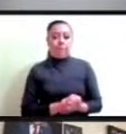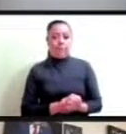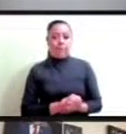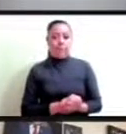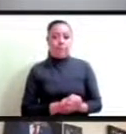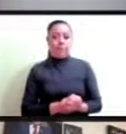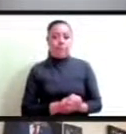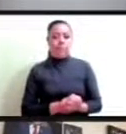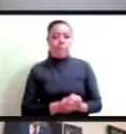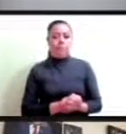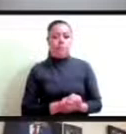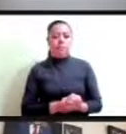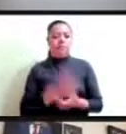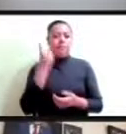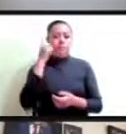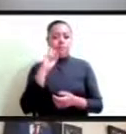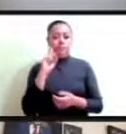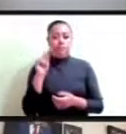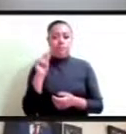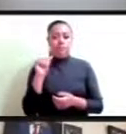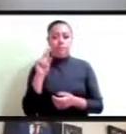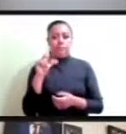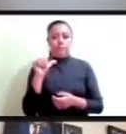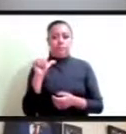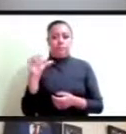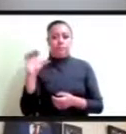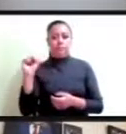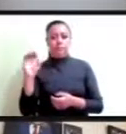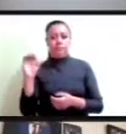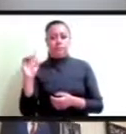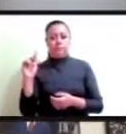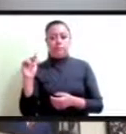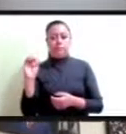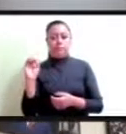Diputada Paula Soto, ¿está usted?